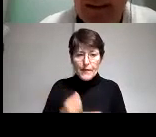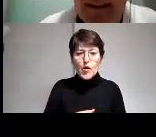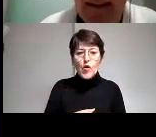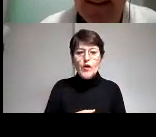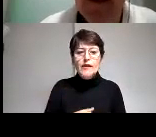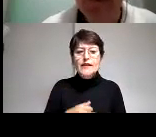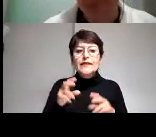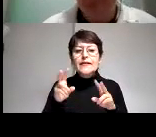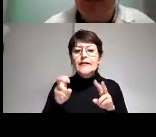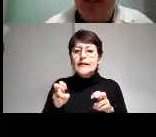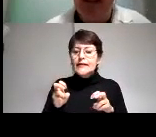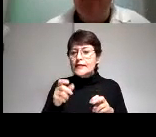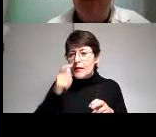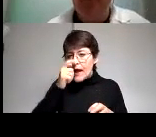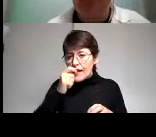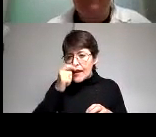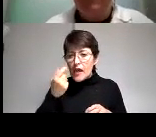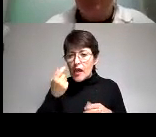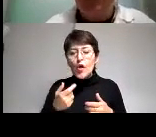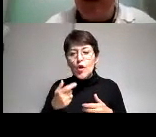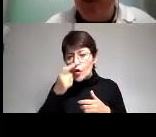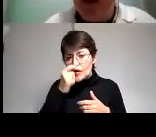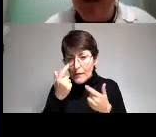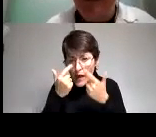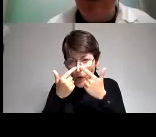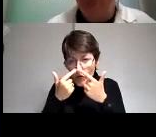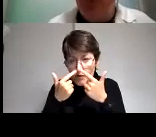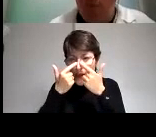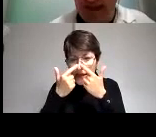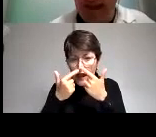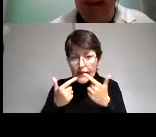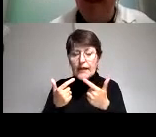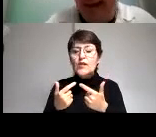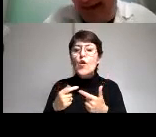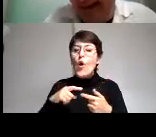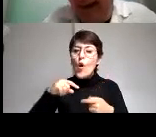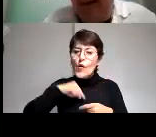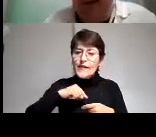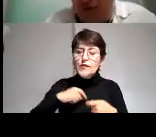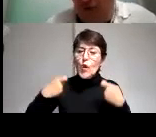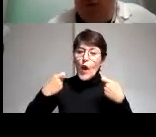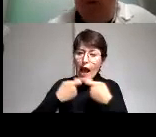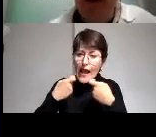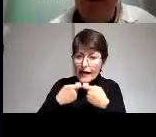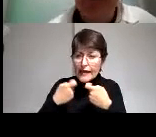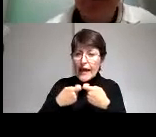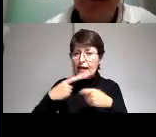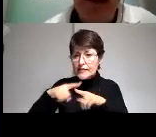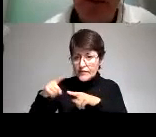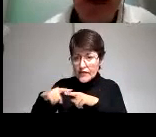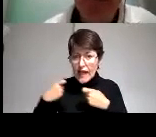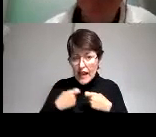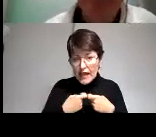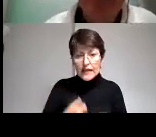eczemas en rinitis alérgicos, es decir, en procesos en los que la inmunidad, la autoinmunidad, las alergias como autoinmunidad